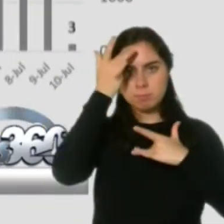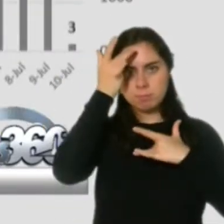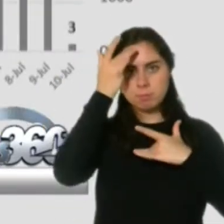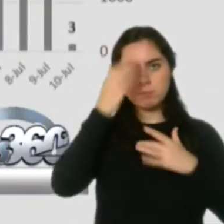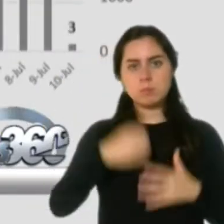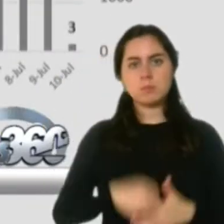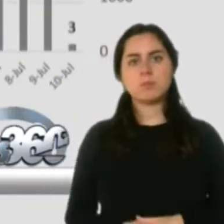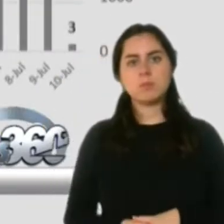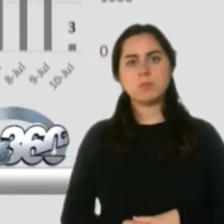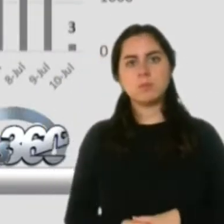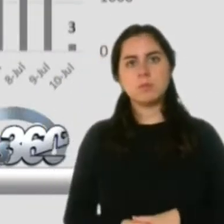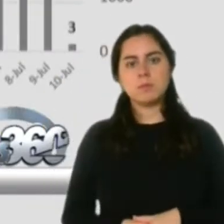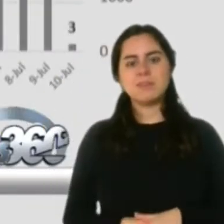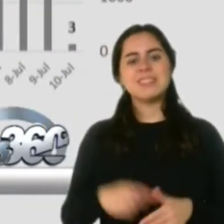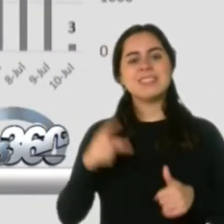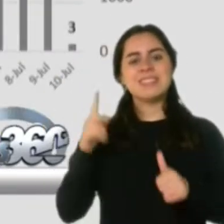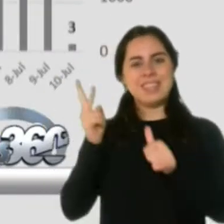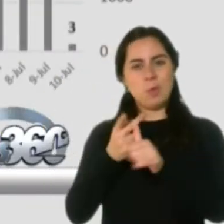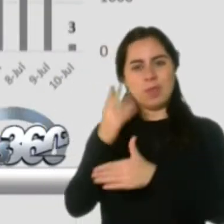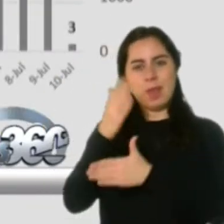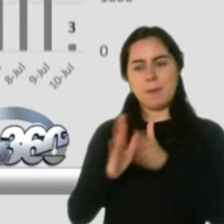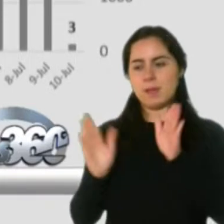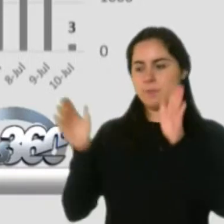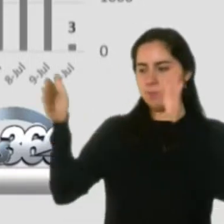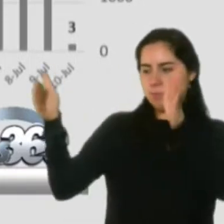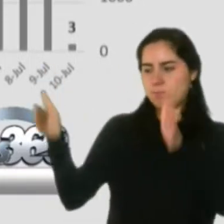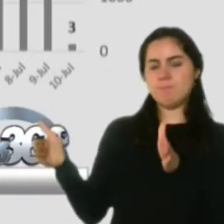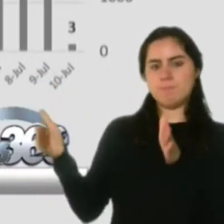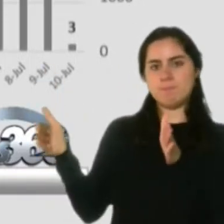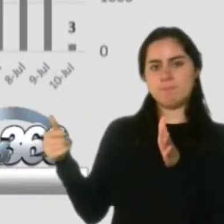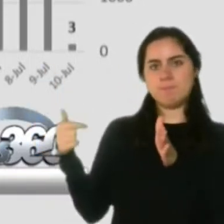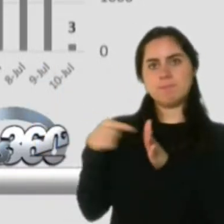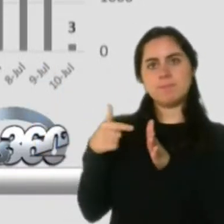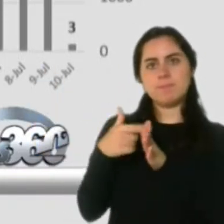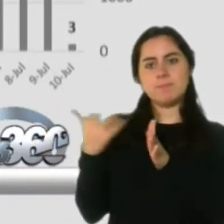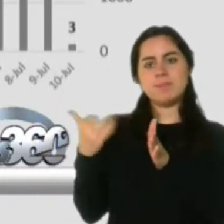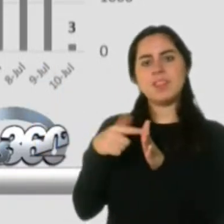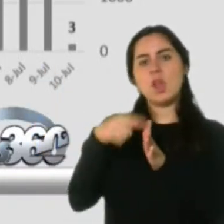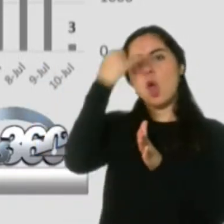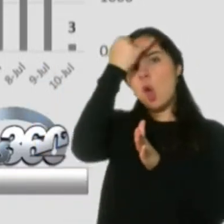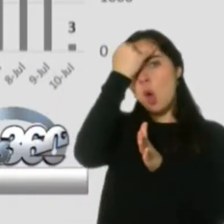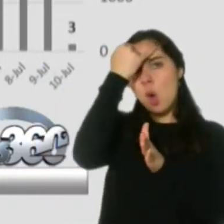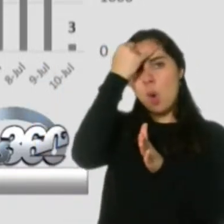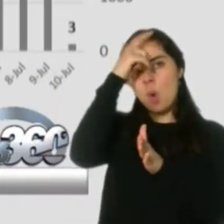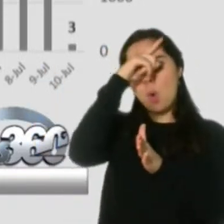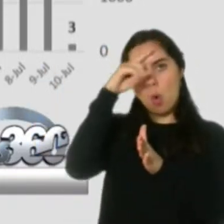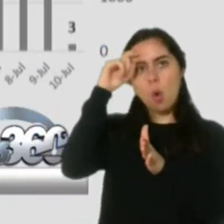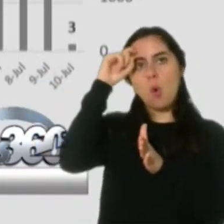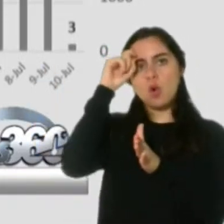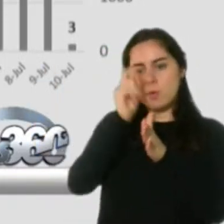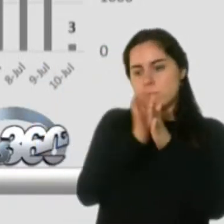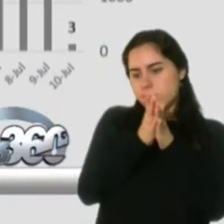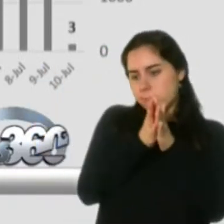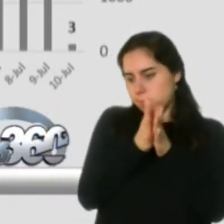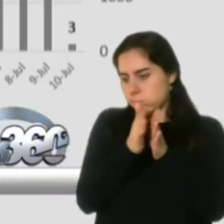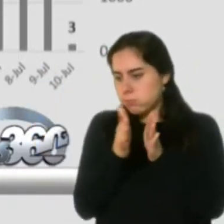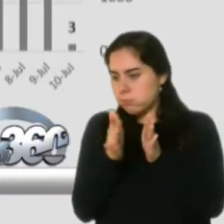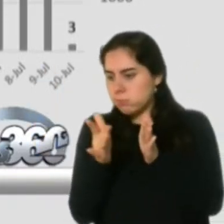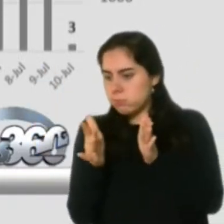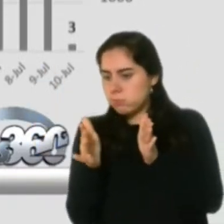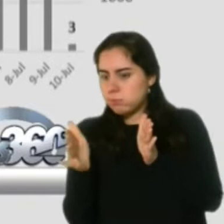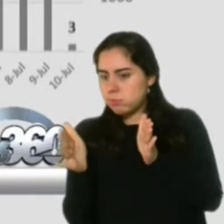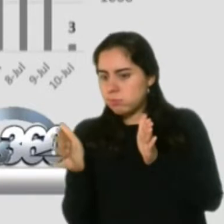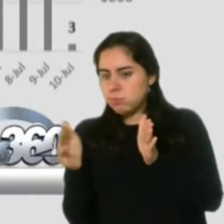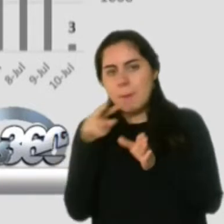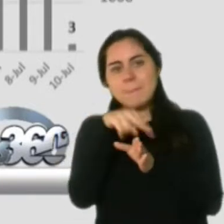En esta es la segunda parte y empezamos entonces a ver los casos a partir de junio. Si se fijan, a partir del